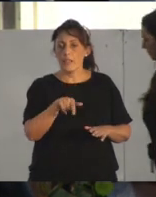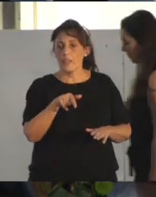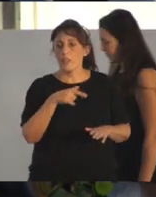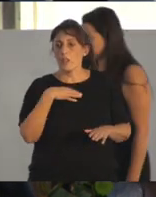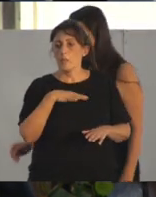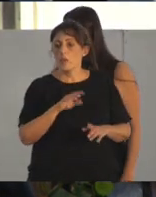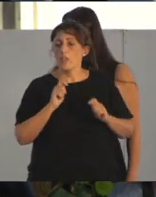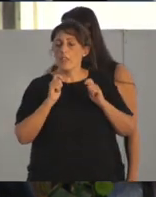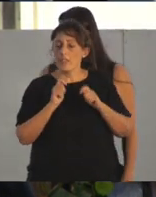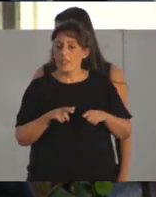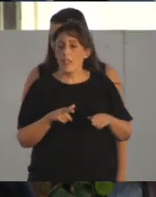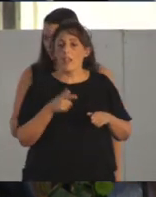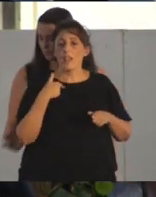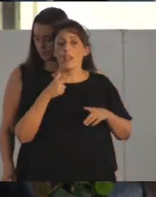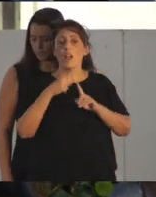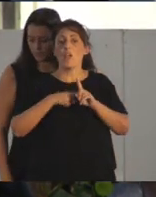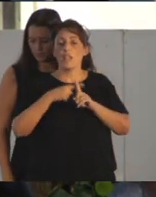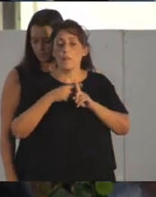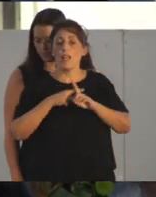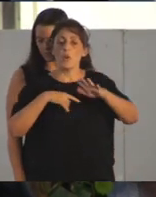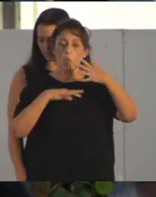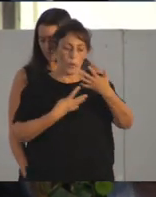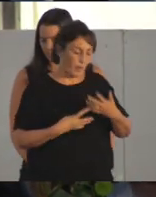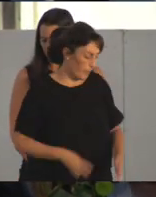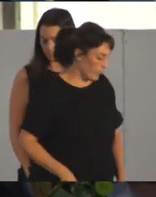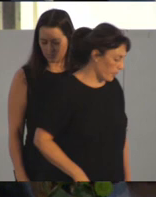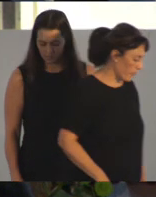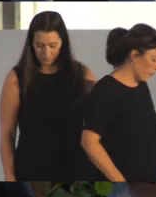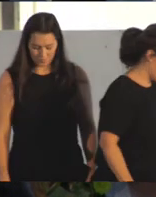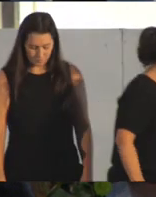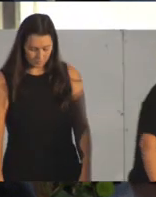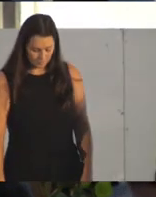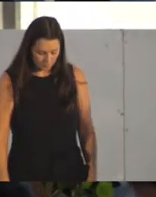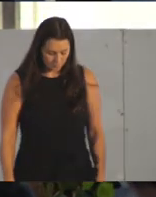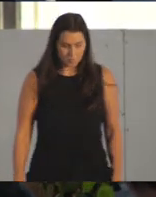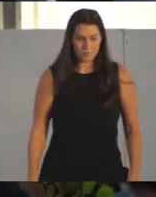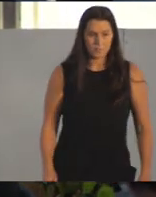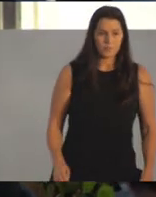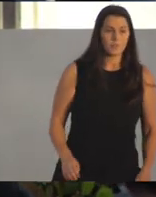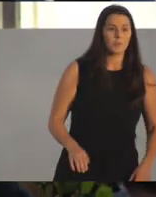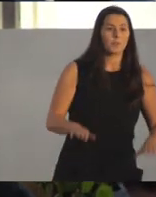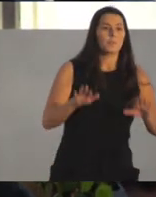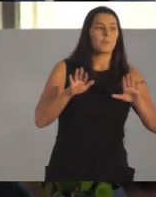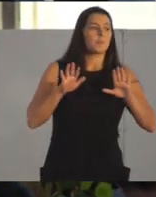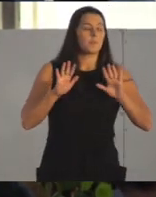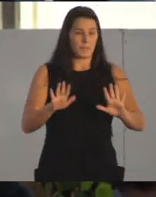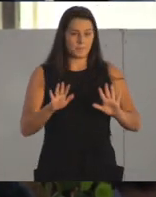le hemos podido adjudicar un nivel de texturizado 9, lo va a llevar texturizado. Pero